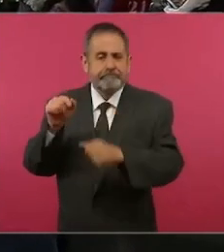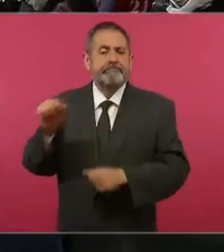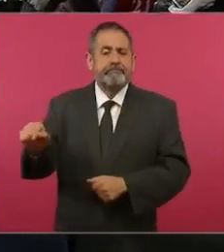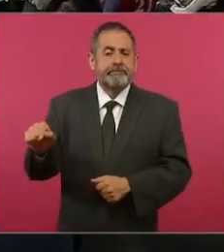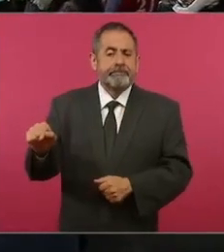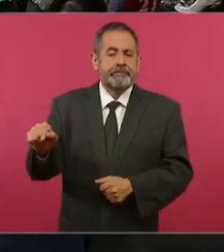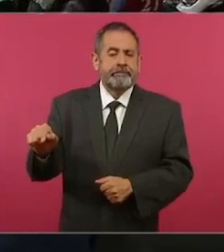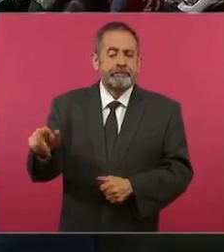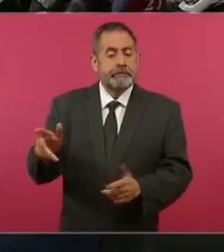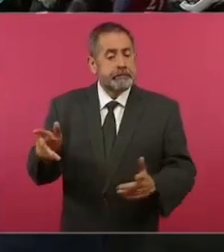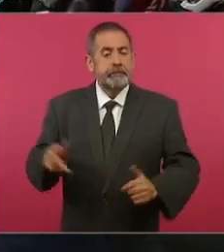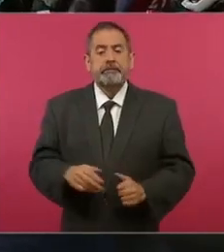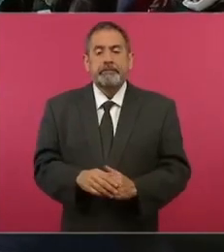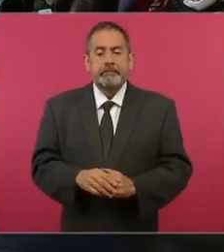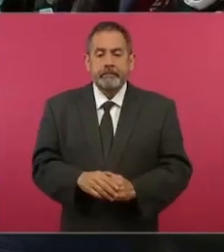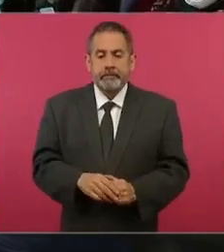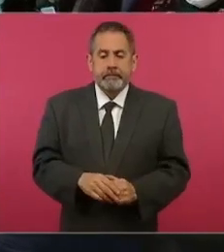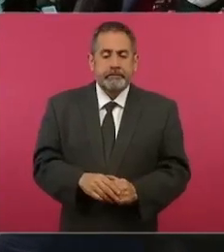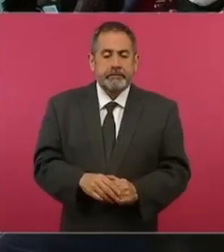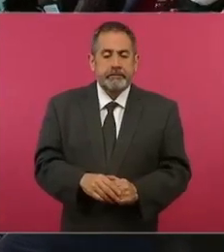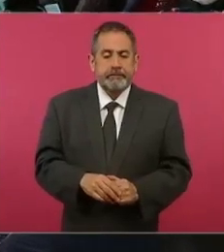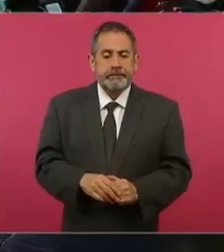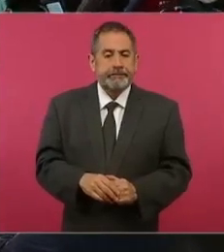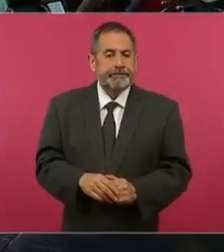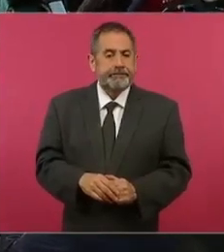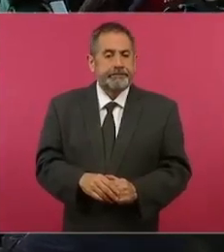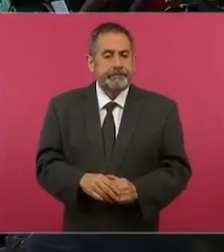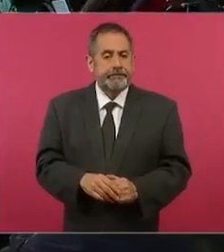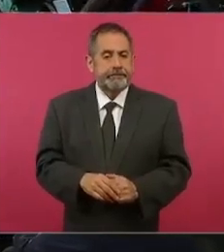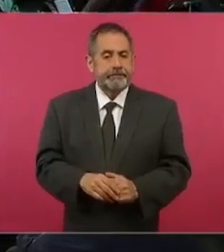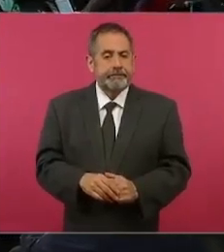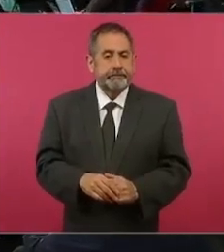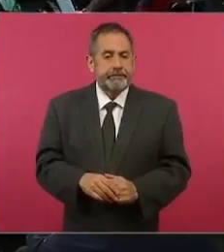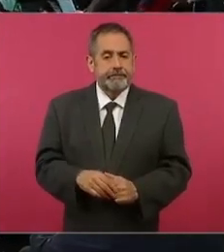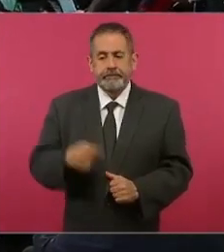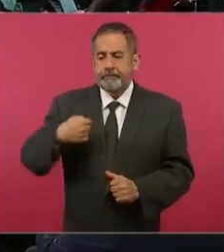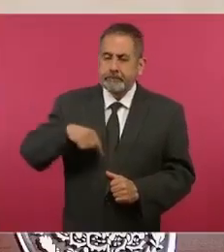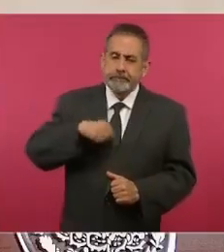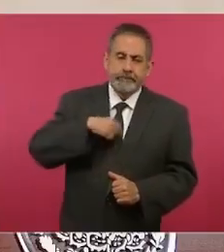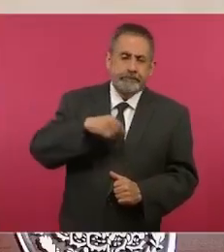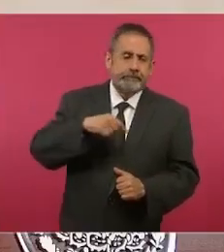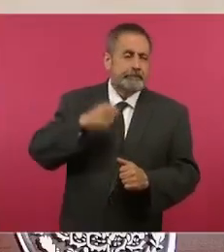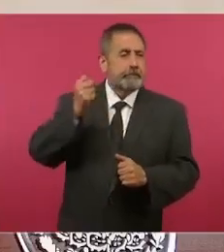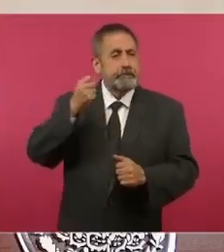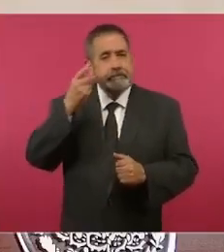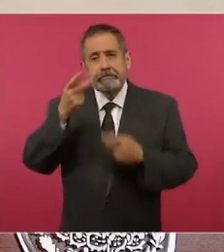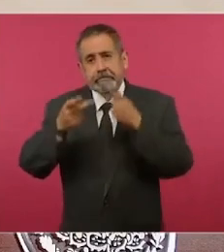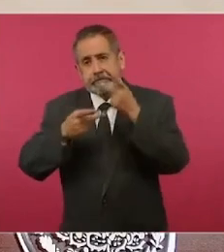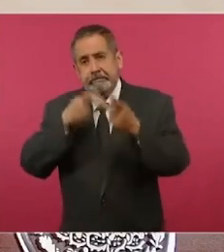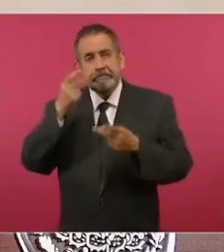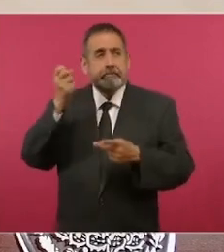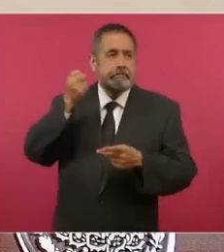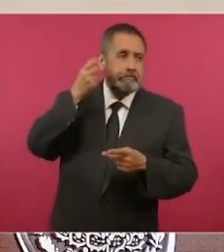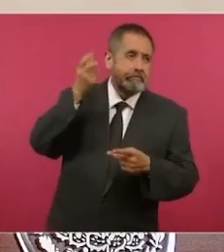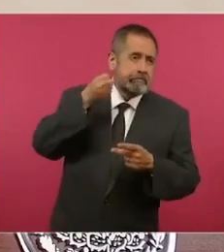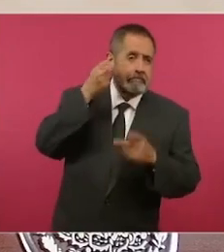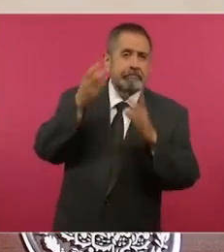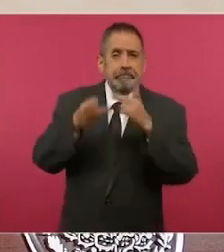Y podemos estarlo mencionando en discursos y